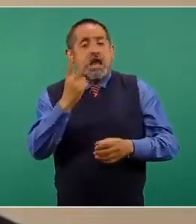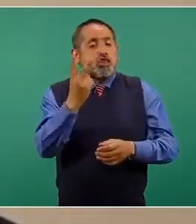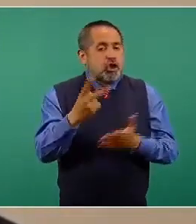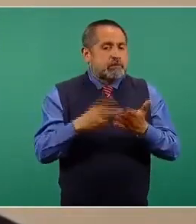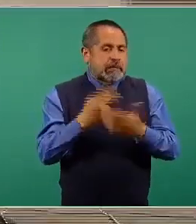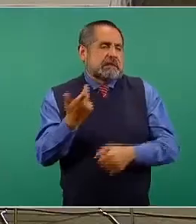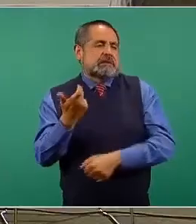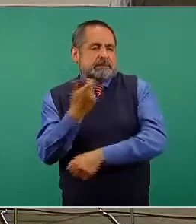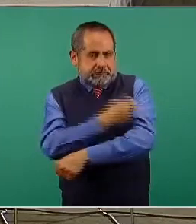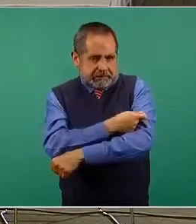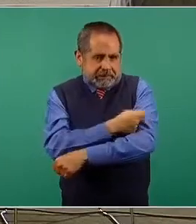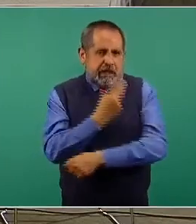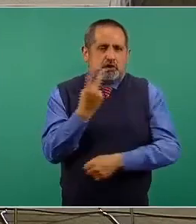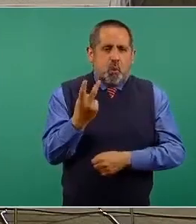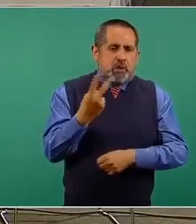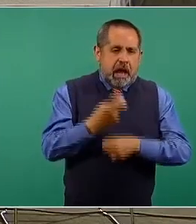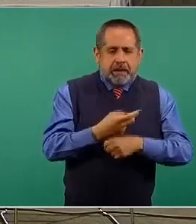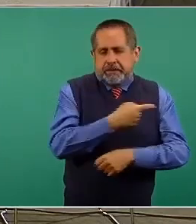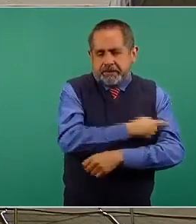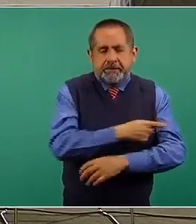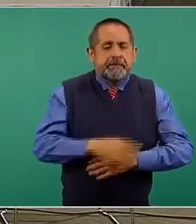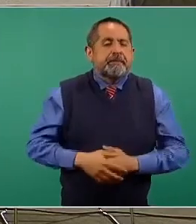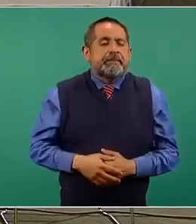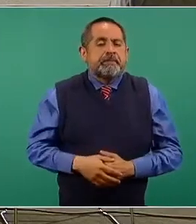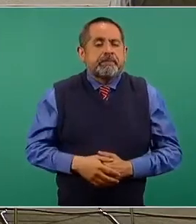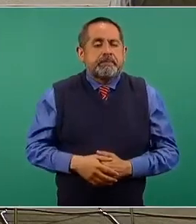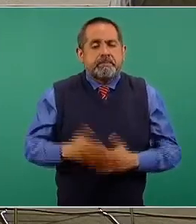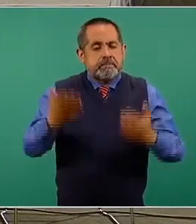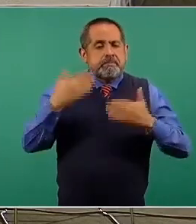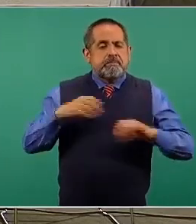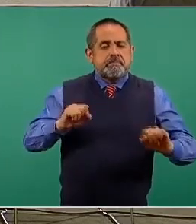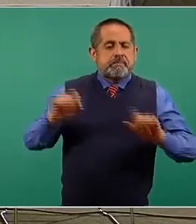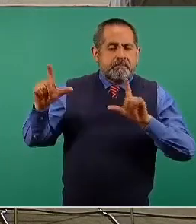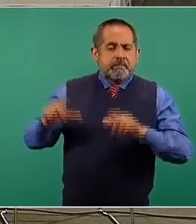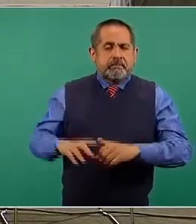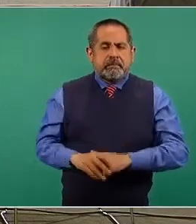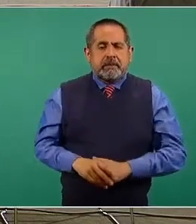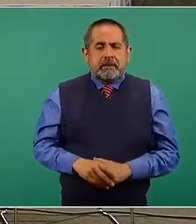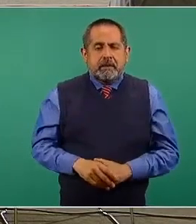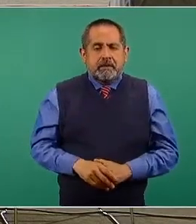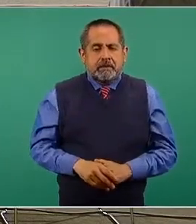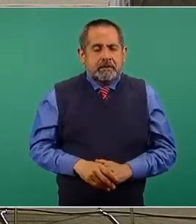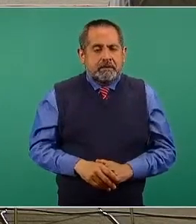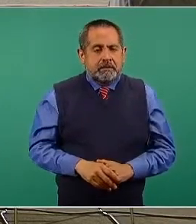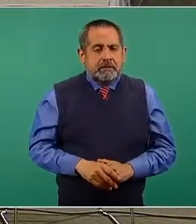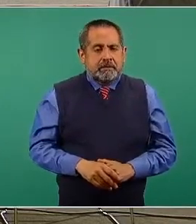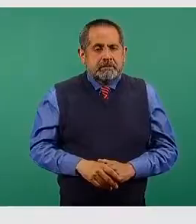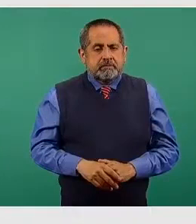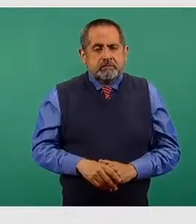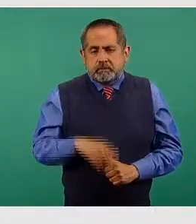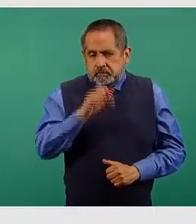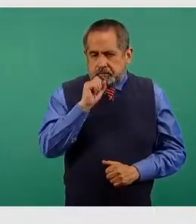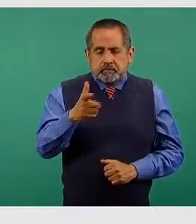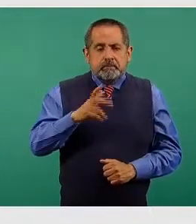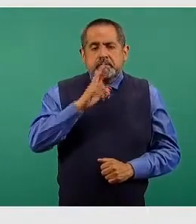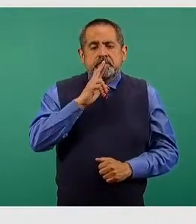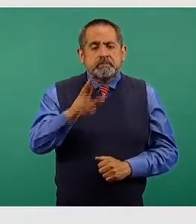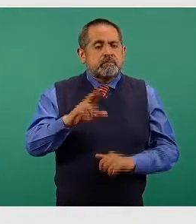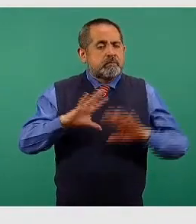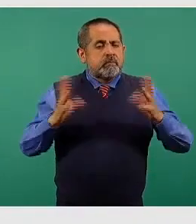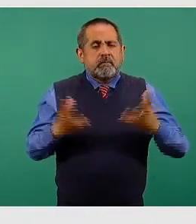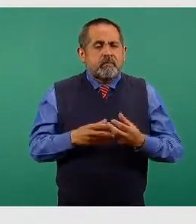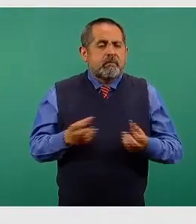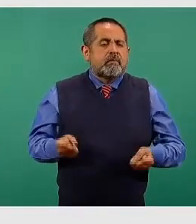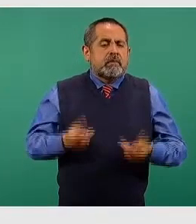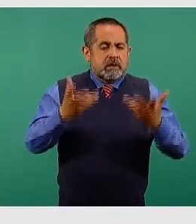vacunas. Si vemos la siguiente diapositiva, tenemos también el reporte y el acumulado,